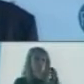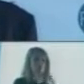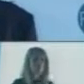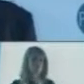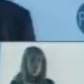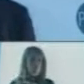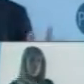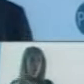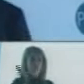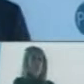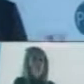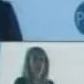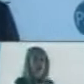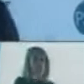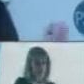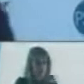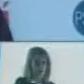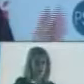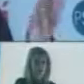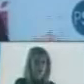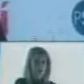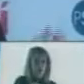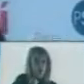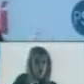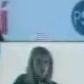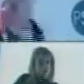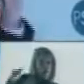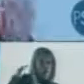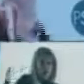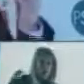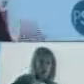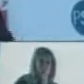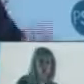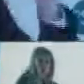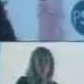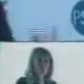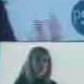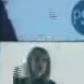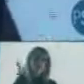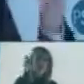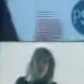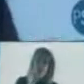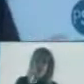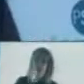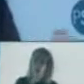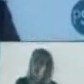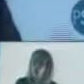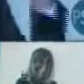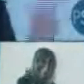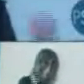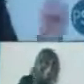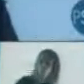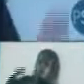estas elecciones han apoyado los proyectos que presenté en el 2003, por el cual me criticaron, me dijeron locos. Todos han